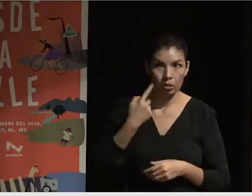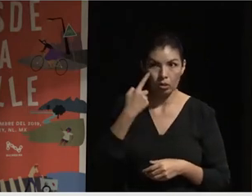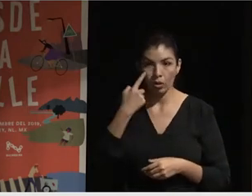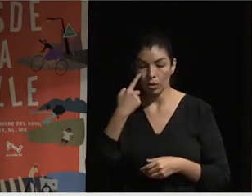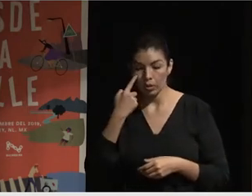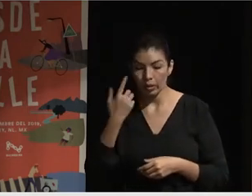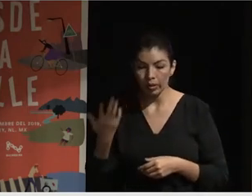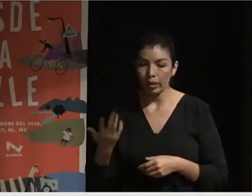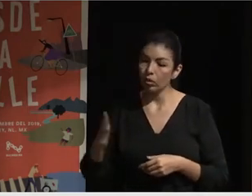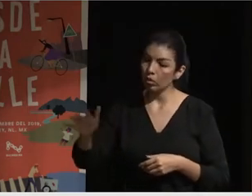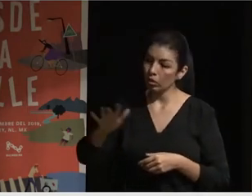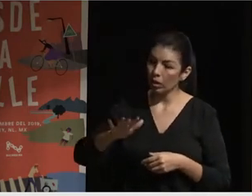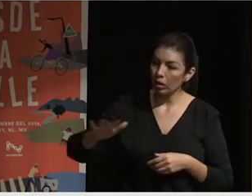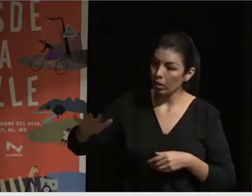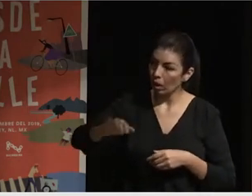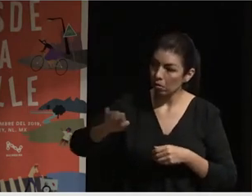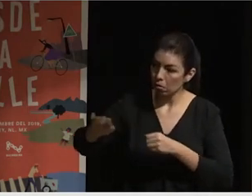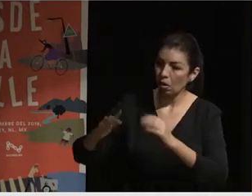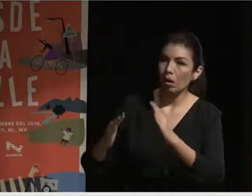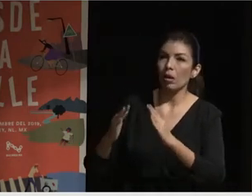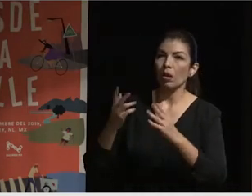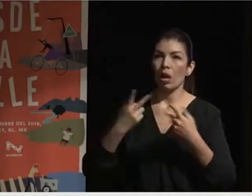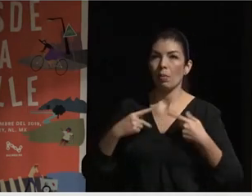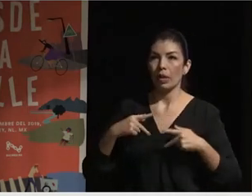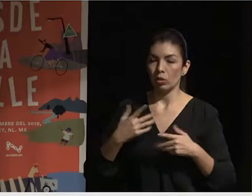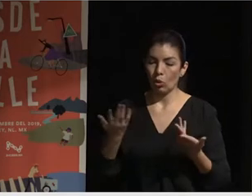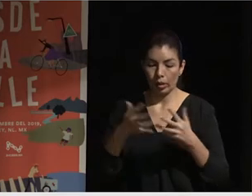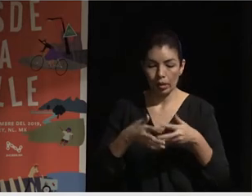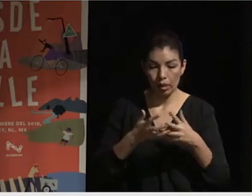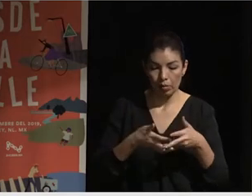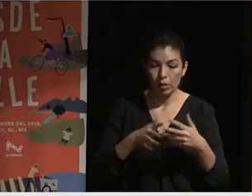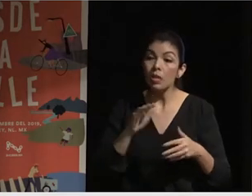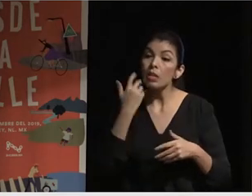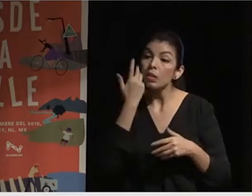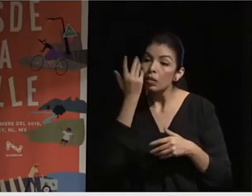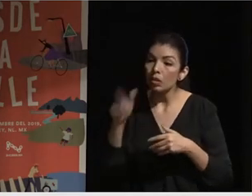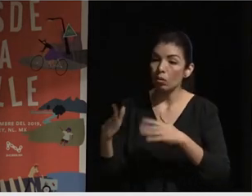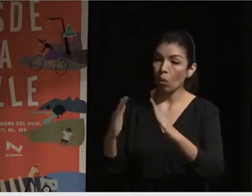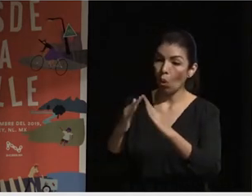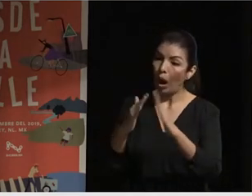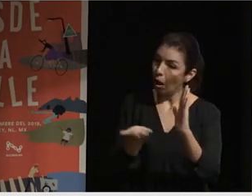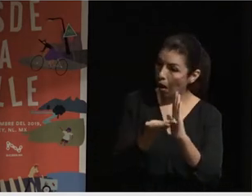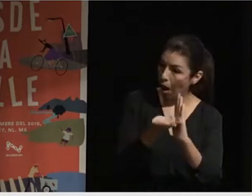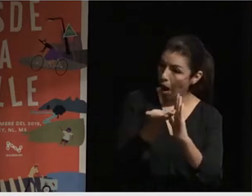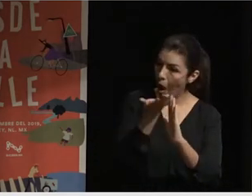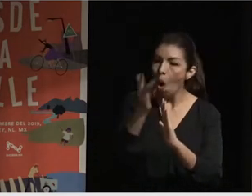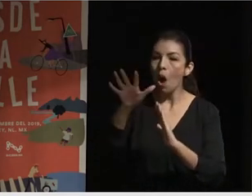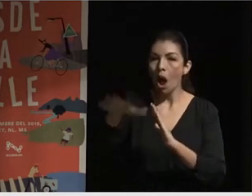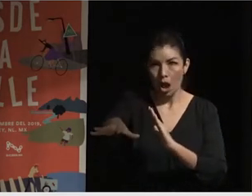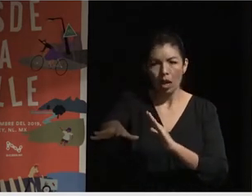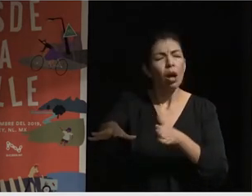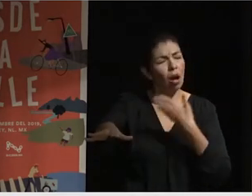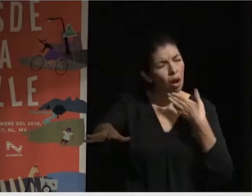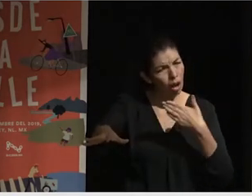algún asentamiento informal, obviamente porque hay una oportunidad laboral y cabe rescatar que siempre desde la manera informal. Tenemos personas que trabajan